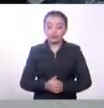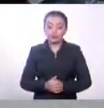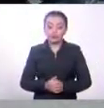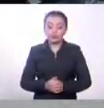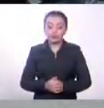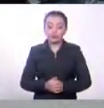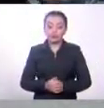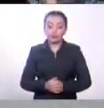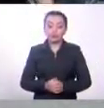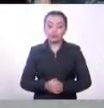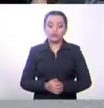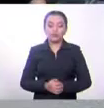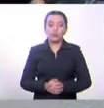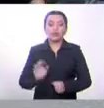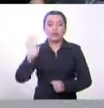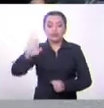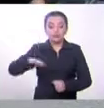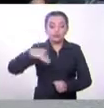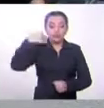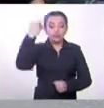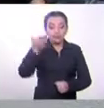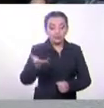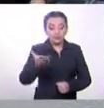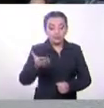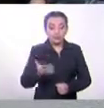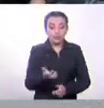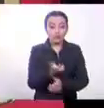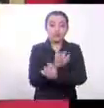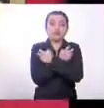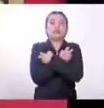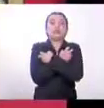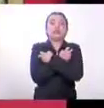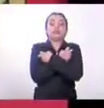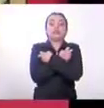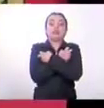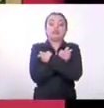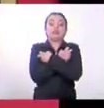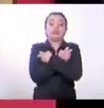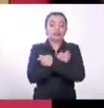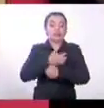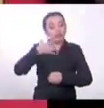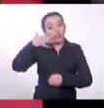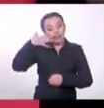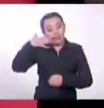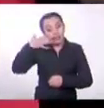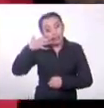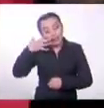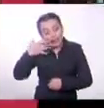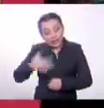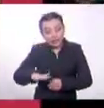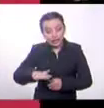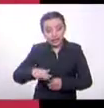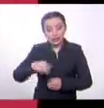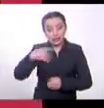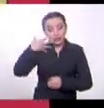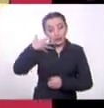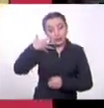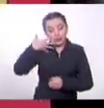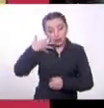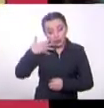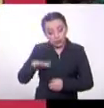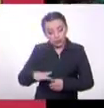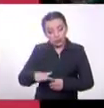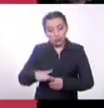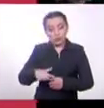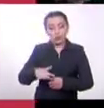ponerte alerta, Luis. Y el siguiente que encontró fue este. Peligro. Peligro. Ahí dice peligro, Pero, muy bien. danger.